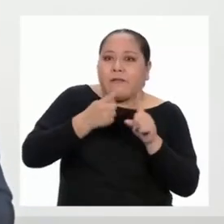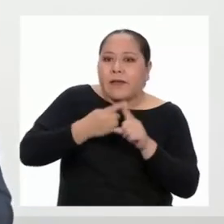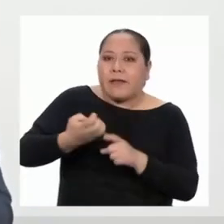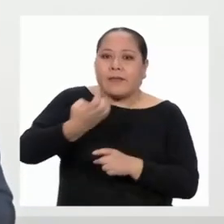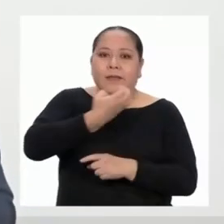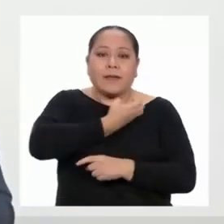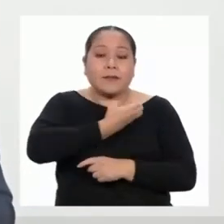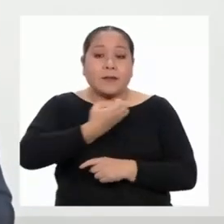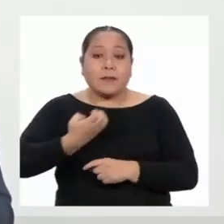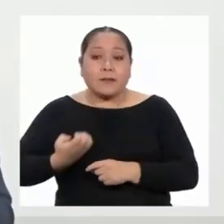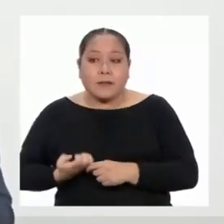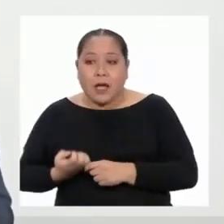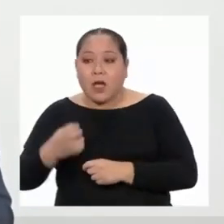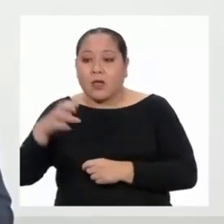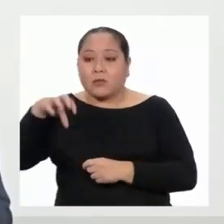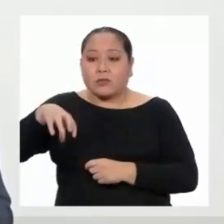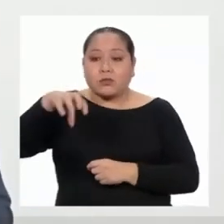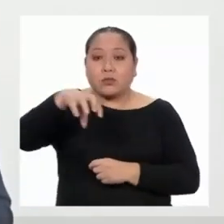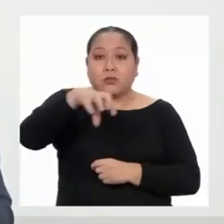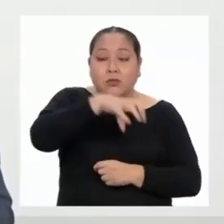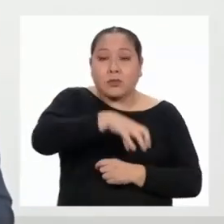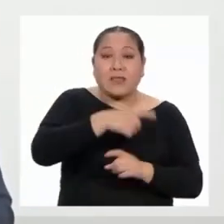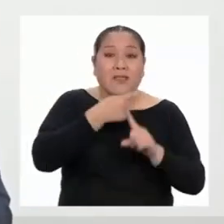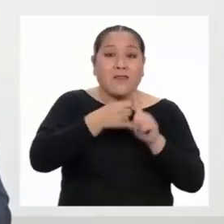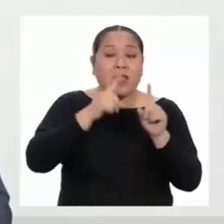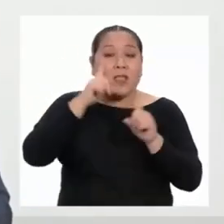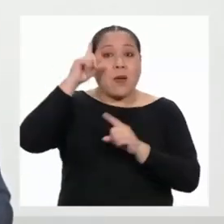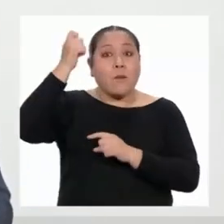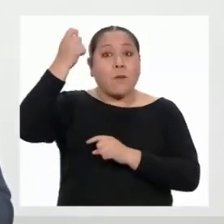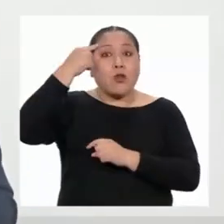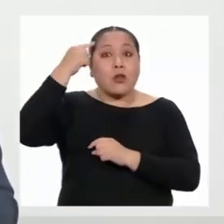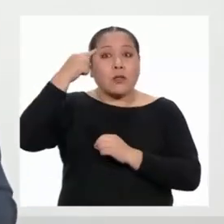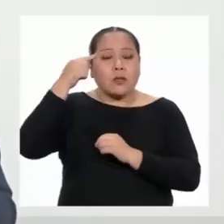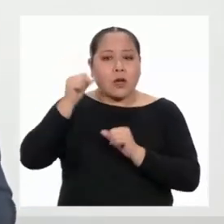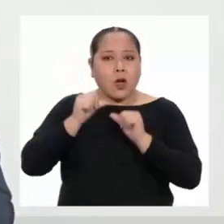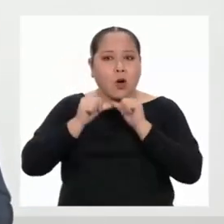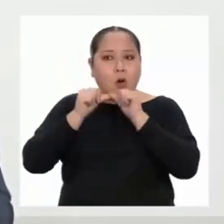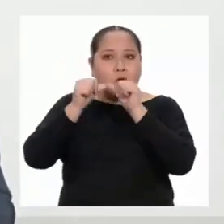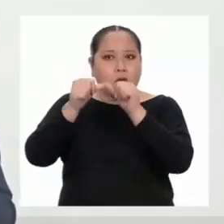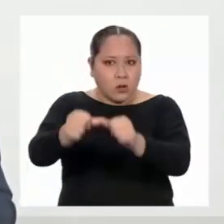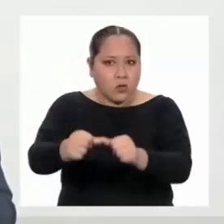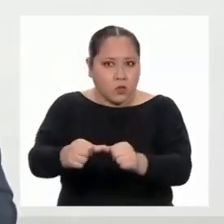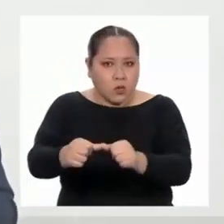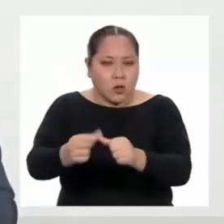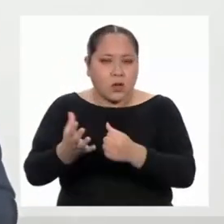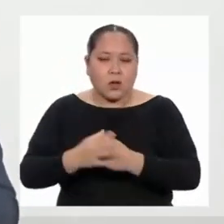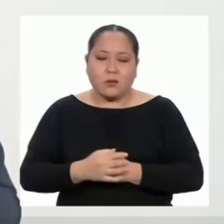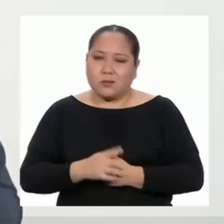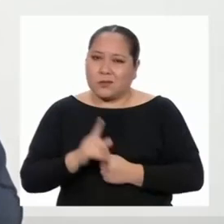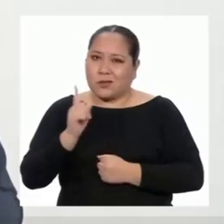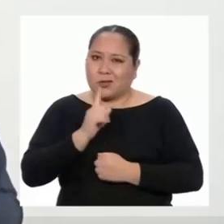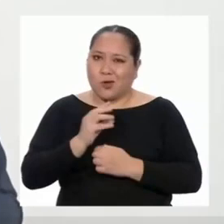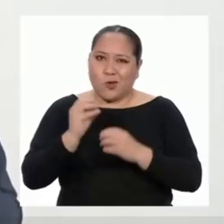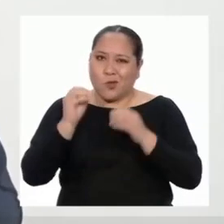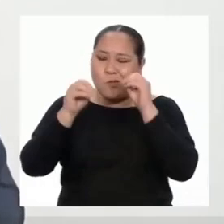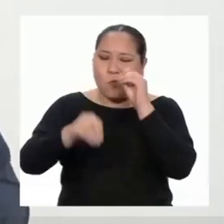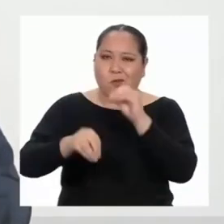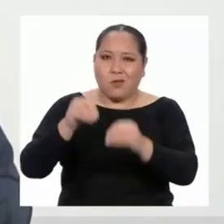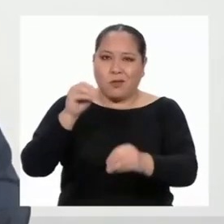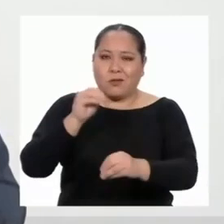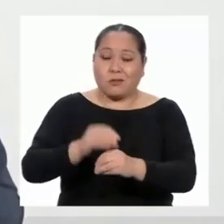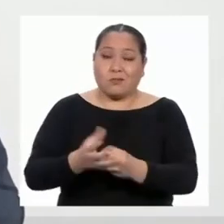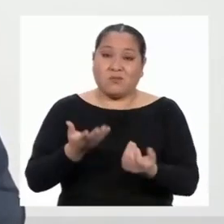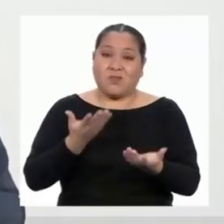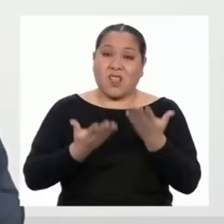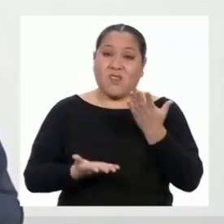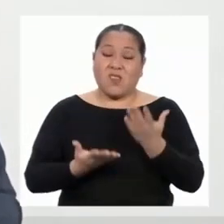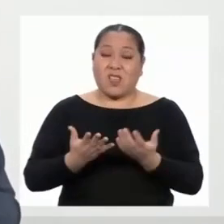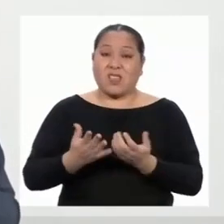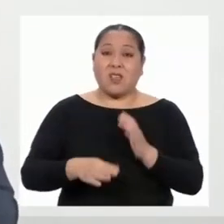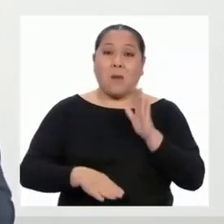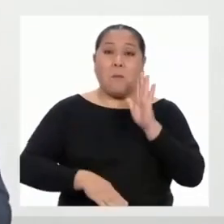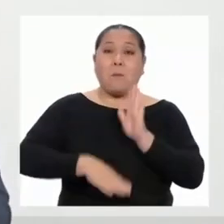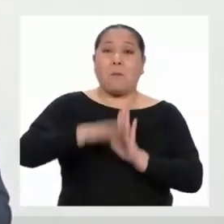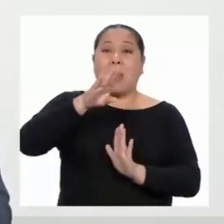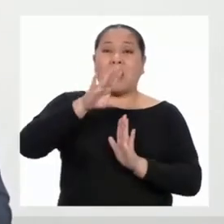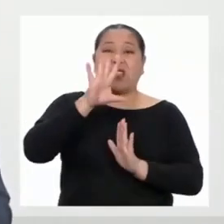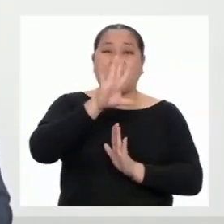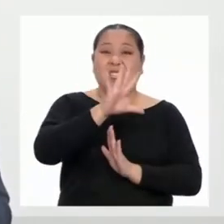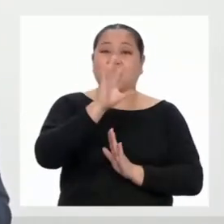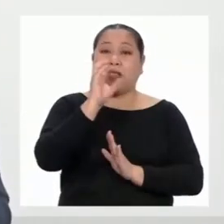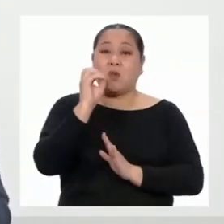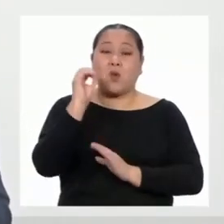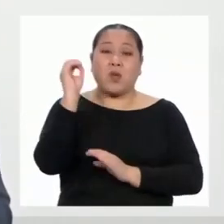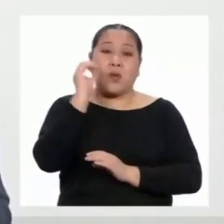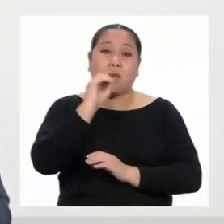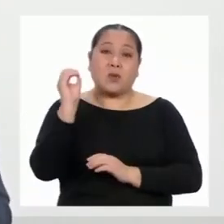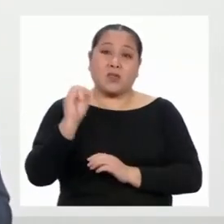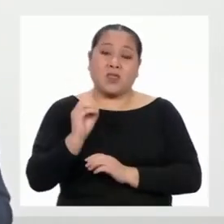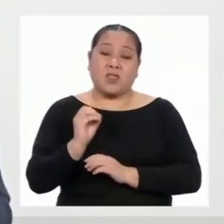deberían adoptar políticas y estrategias firmes y duraderas, porque si no lo hacen, es probable que más del 50% de los